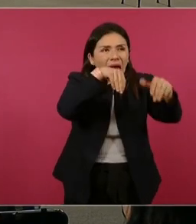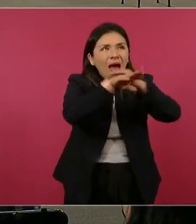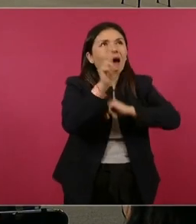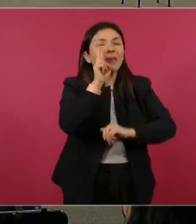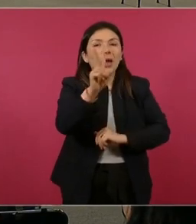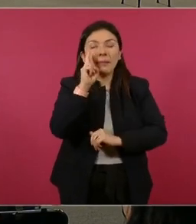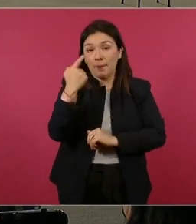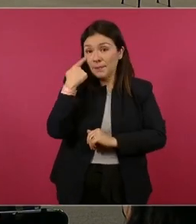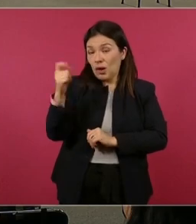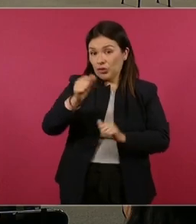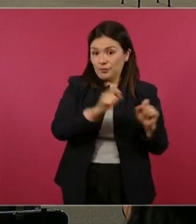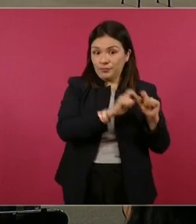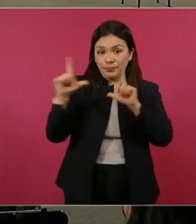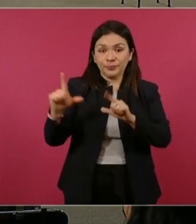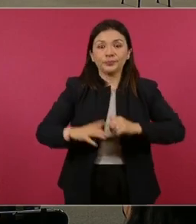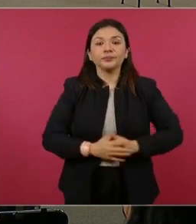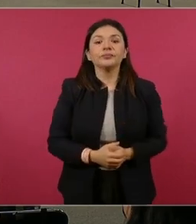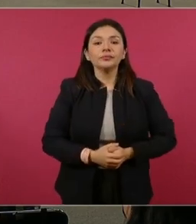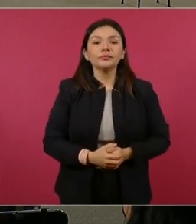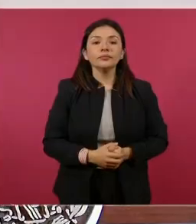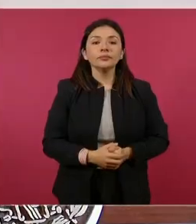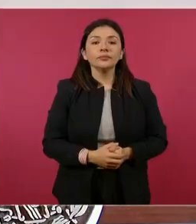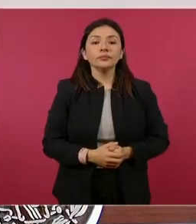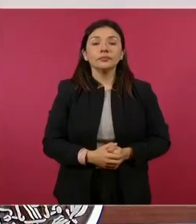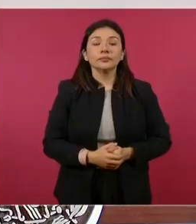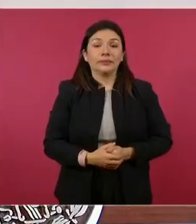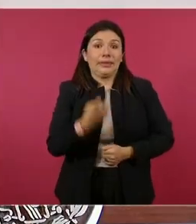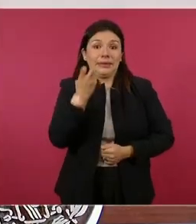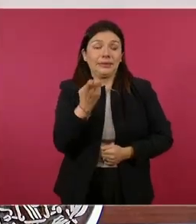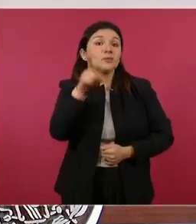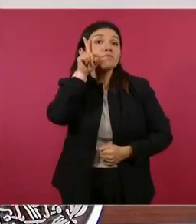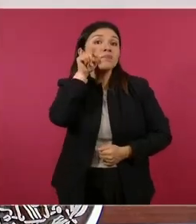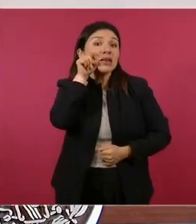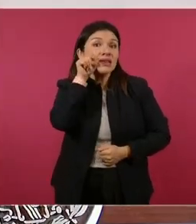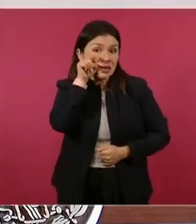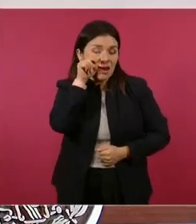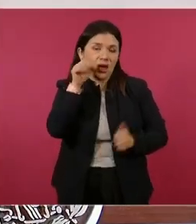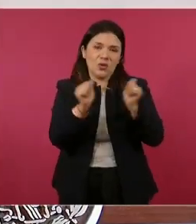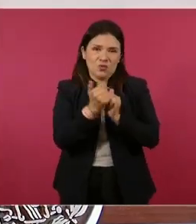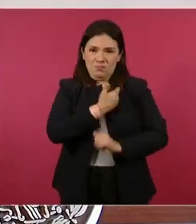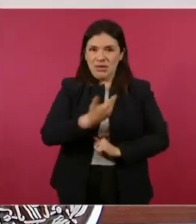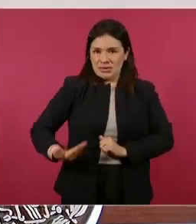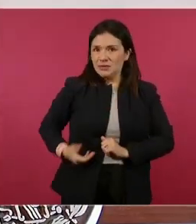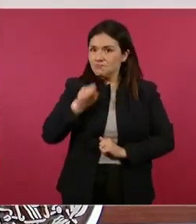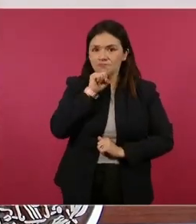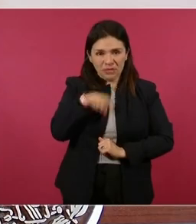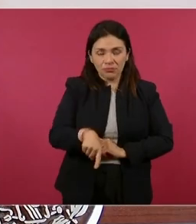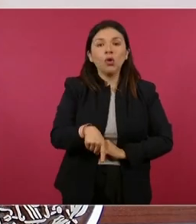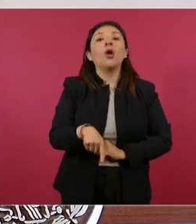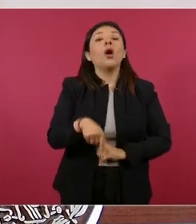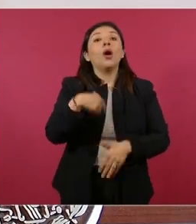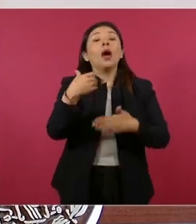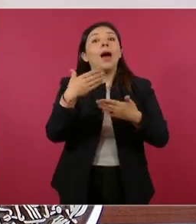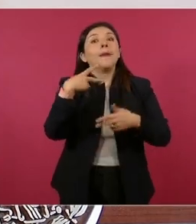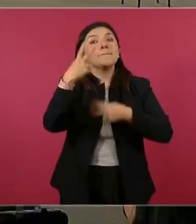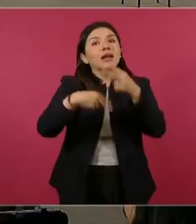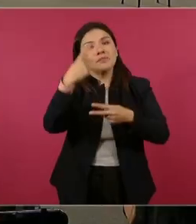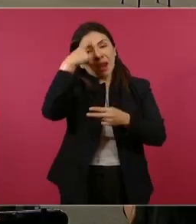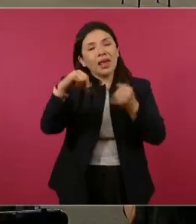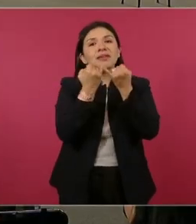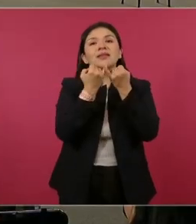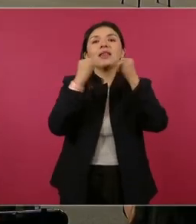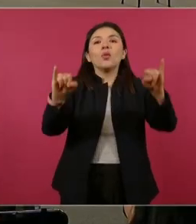la siguiente, por favor. De modo tal que el día de mañana, con el señor presidente, vamos a inaugurar